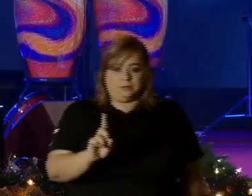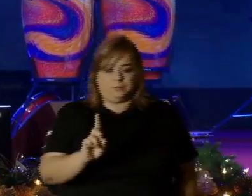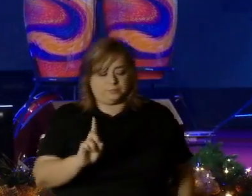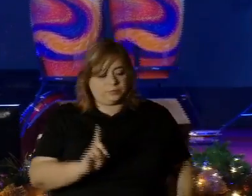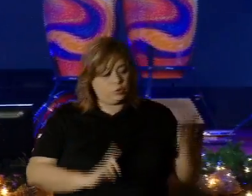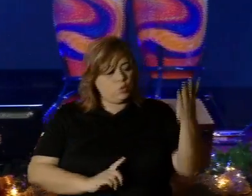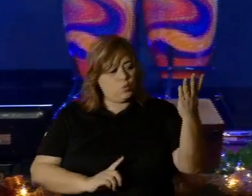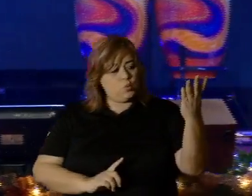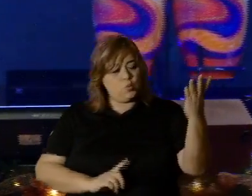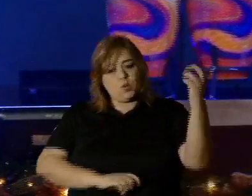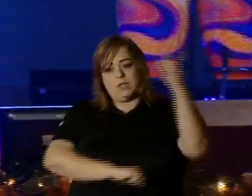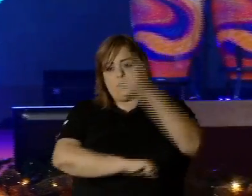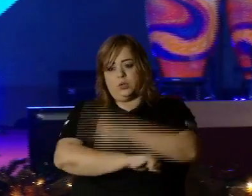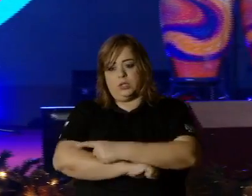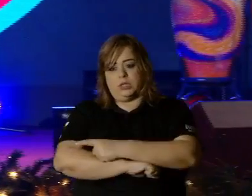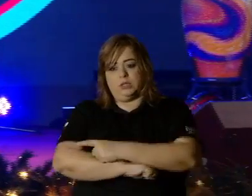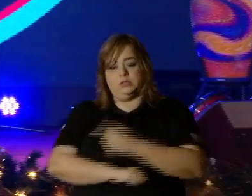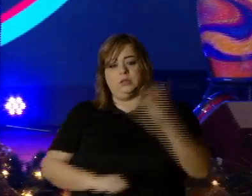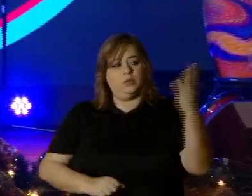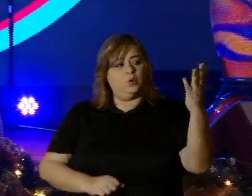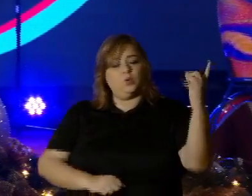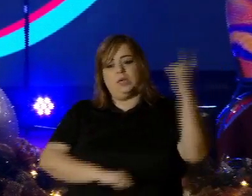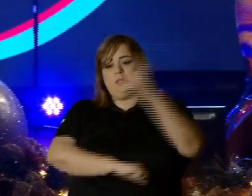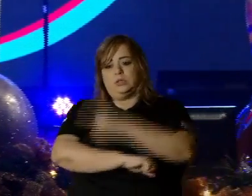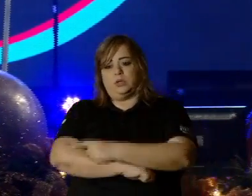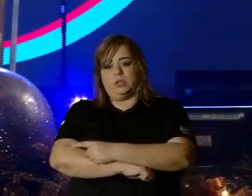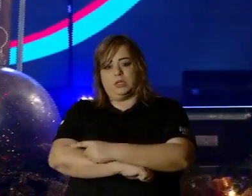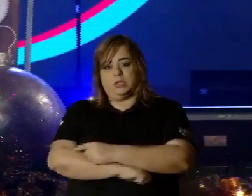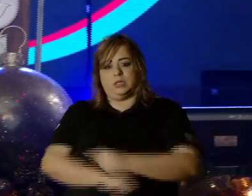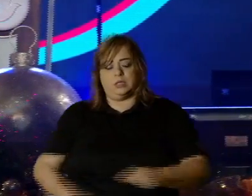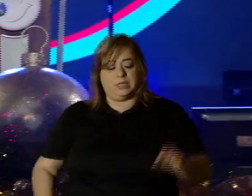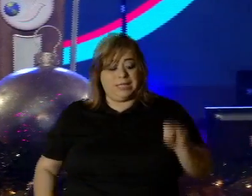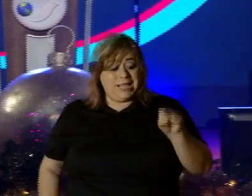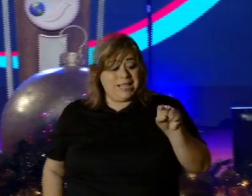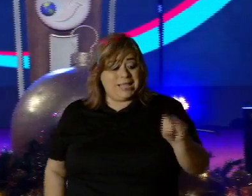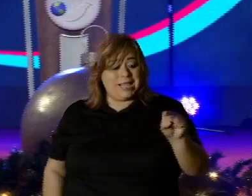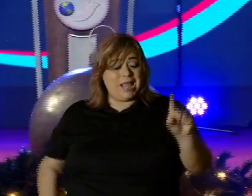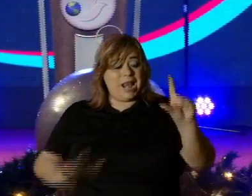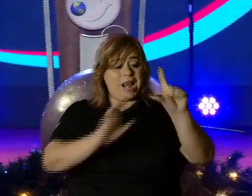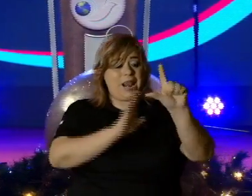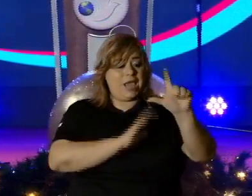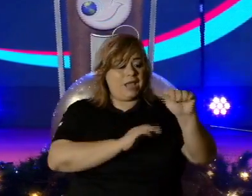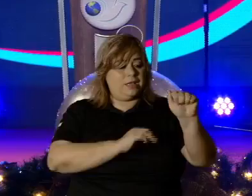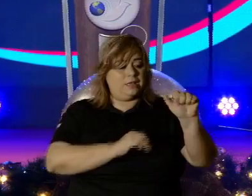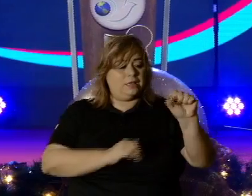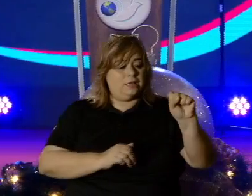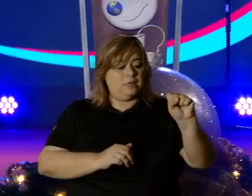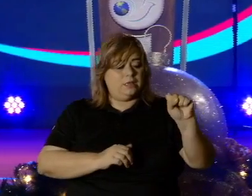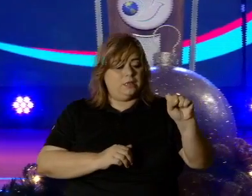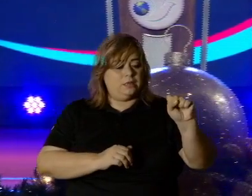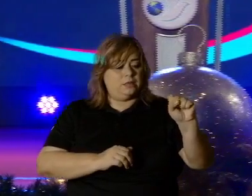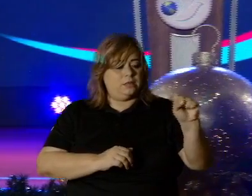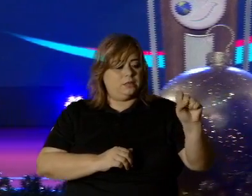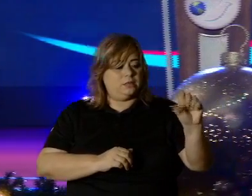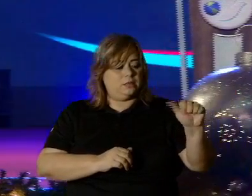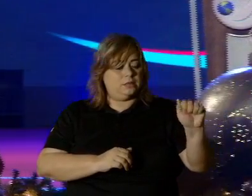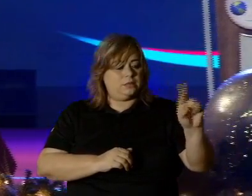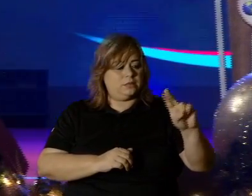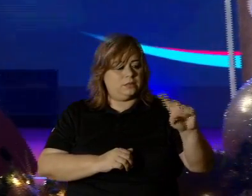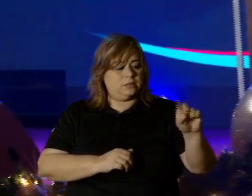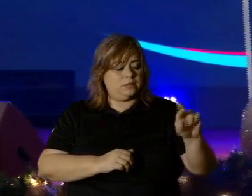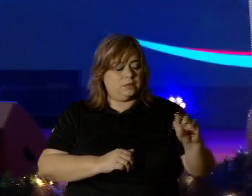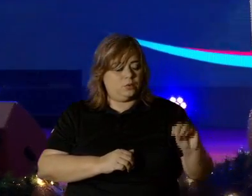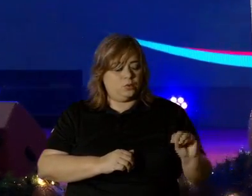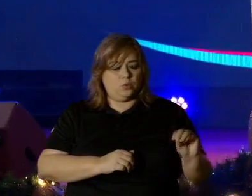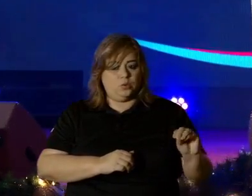4 días, diga conmigo 4 días, 4 días, que estaba en el sepulcro, enterradito, muertito, hermano. Siga diciendo, vamos al